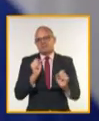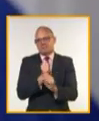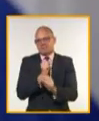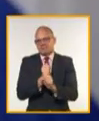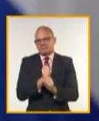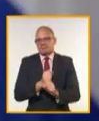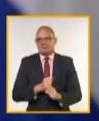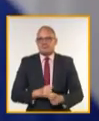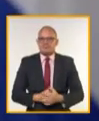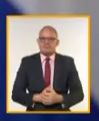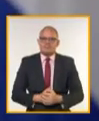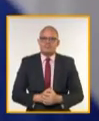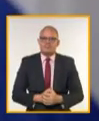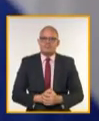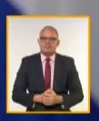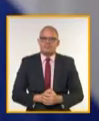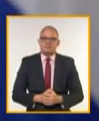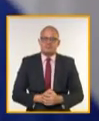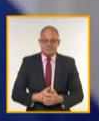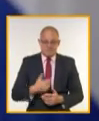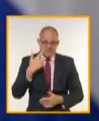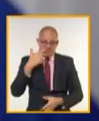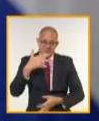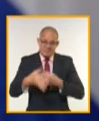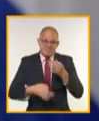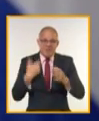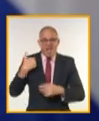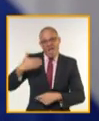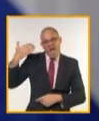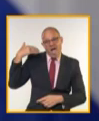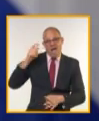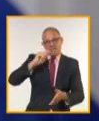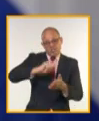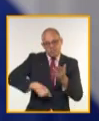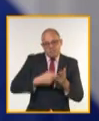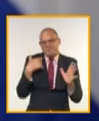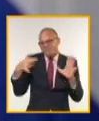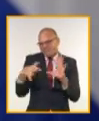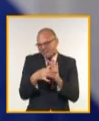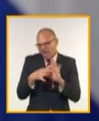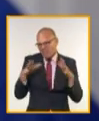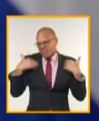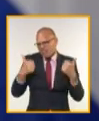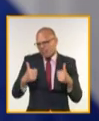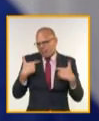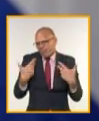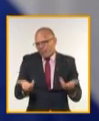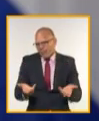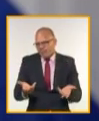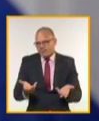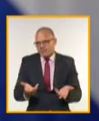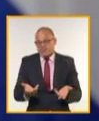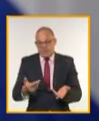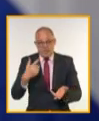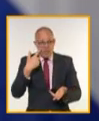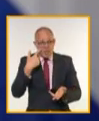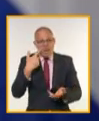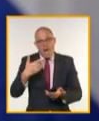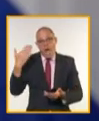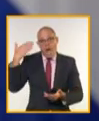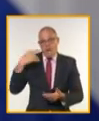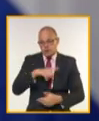manera en que se establecieron las relaciones diplomáticas por primera vez con un país de la América